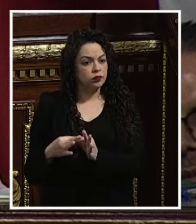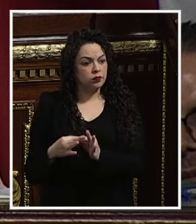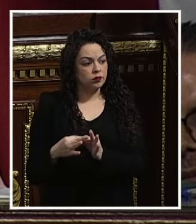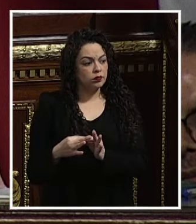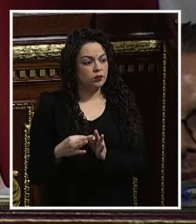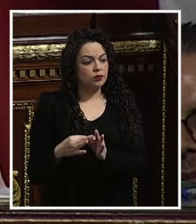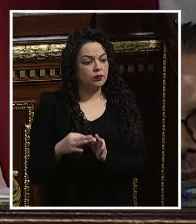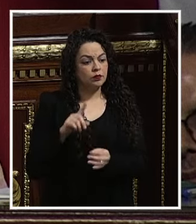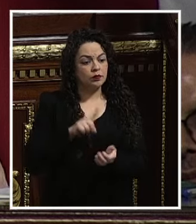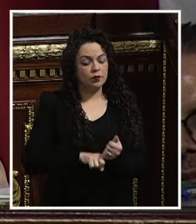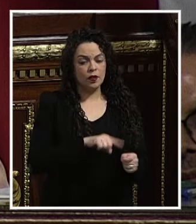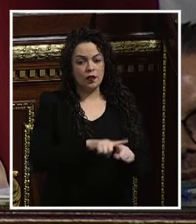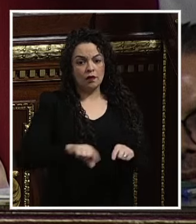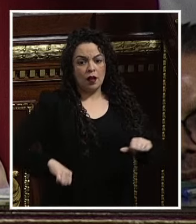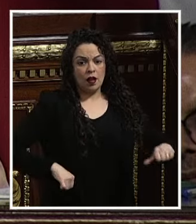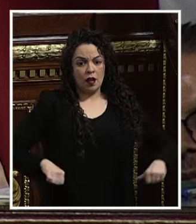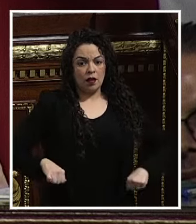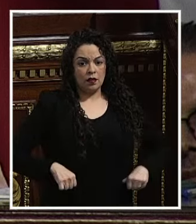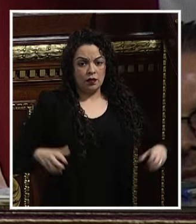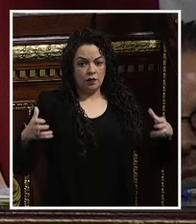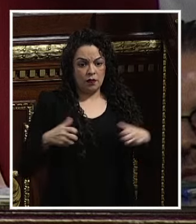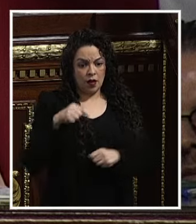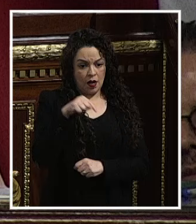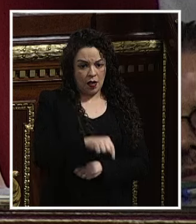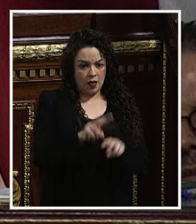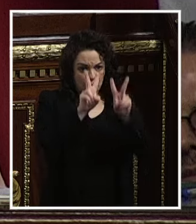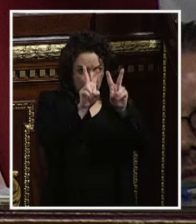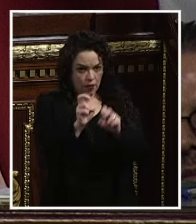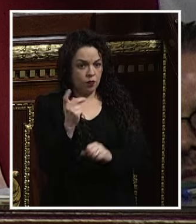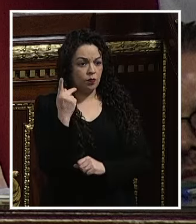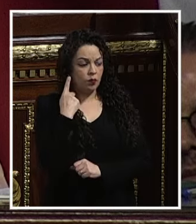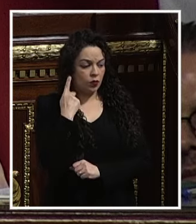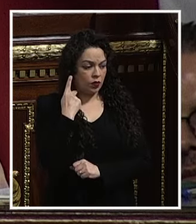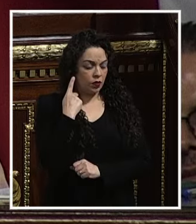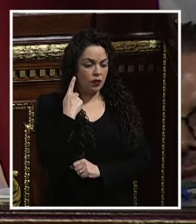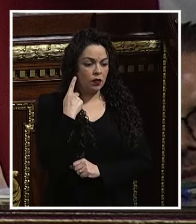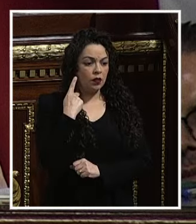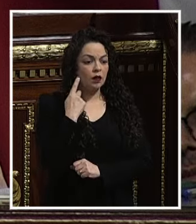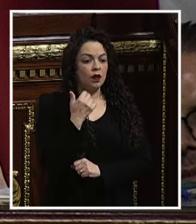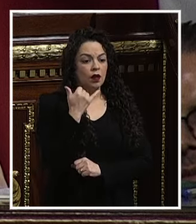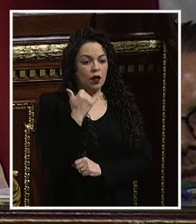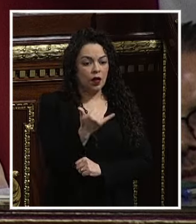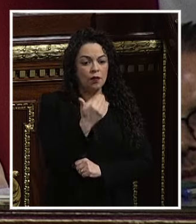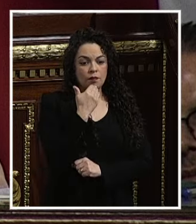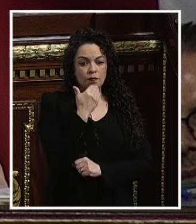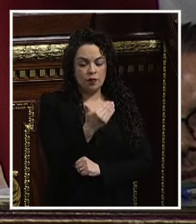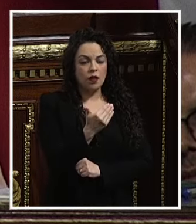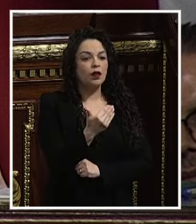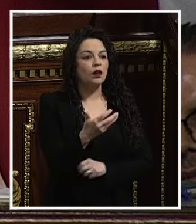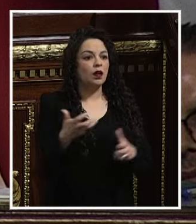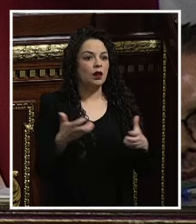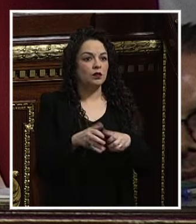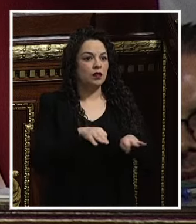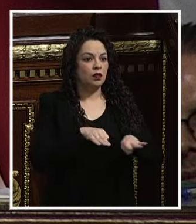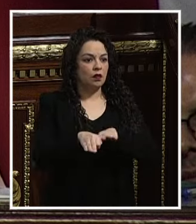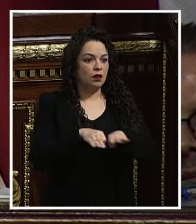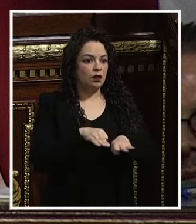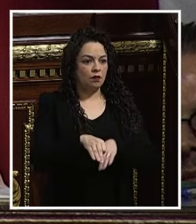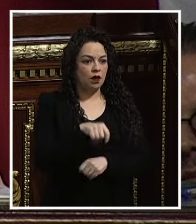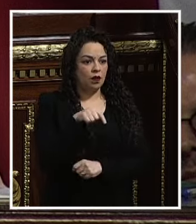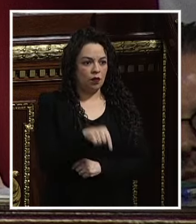de las actividades parlamentarias y procurando siempre el buen desarrollo de los trabajos